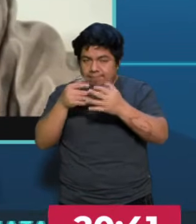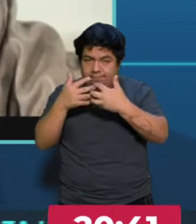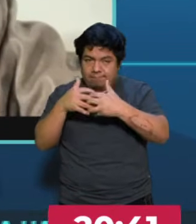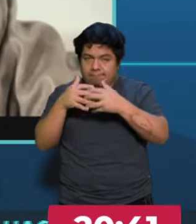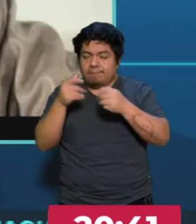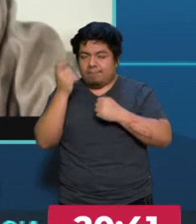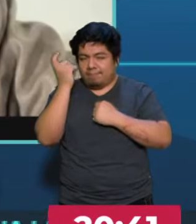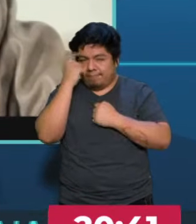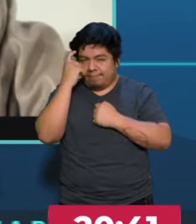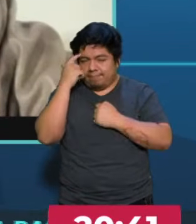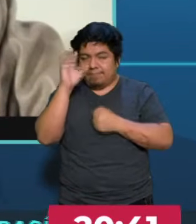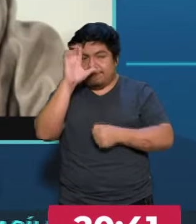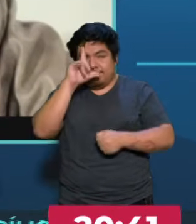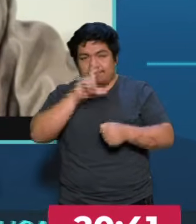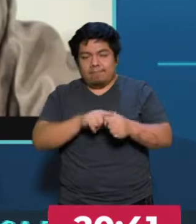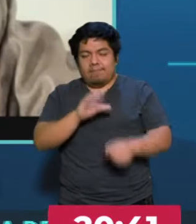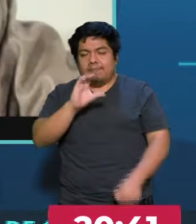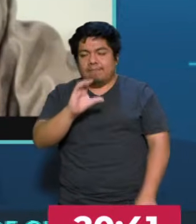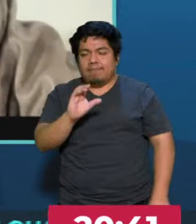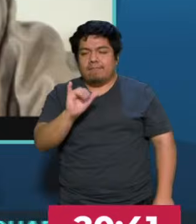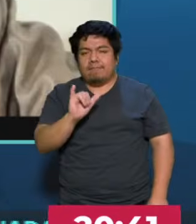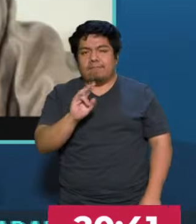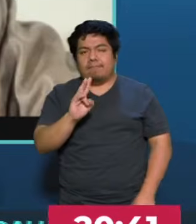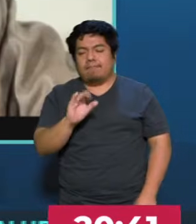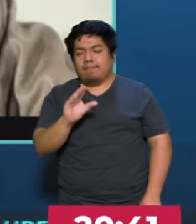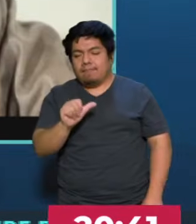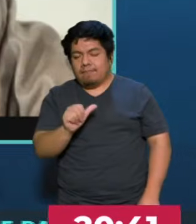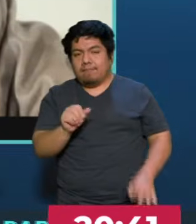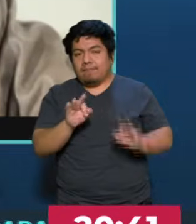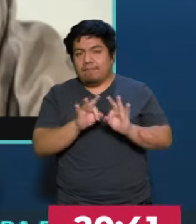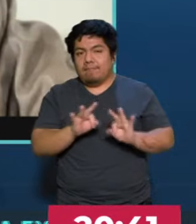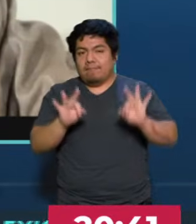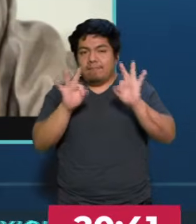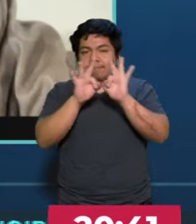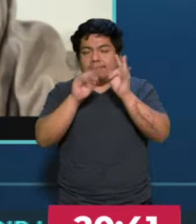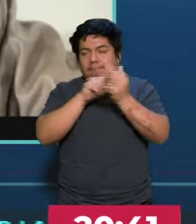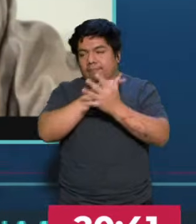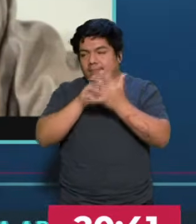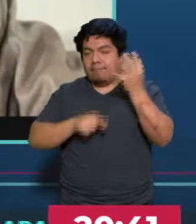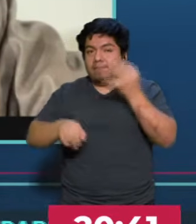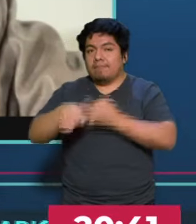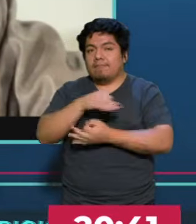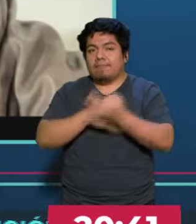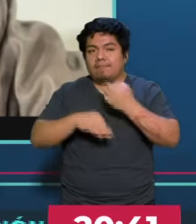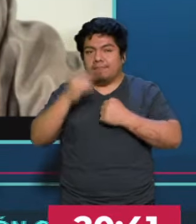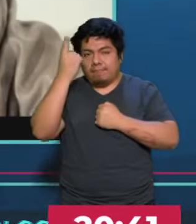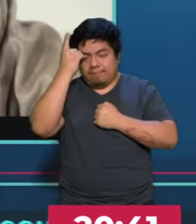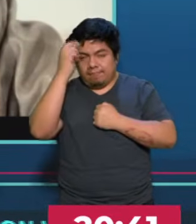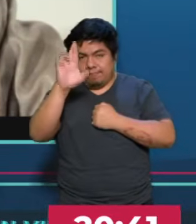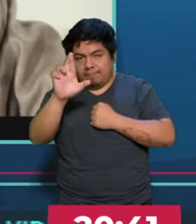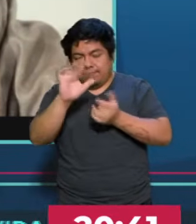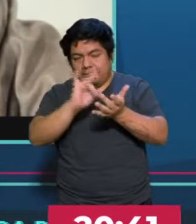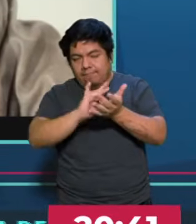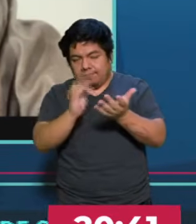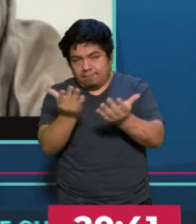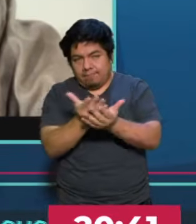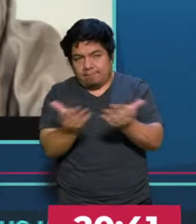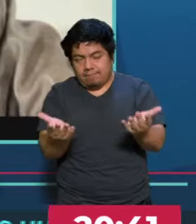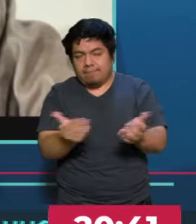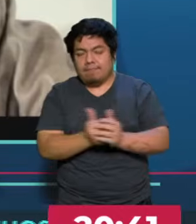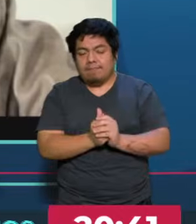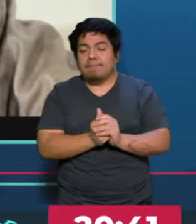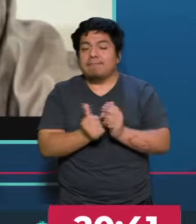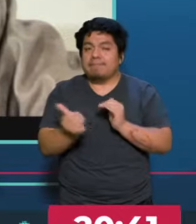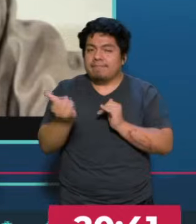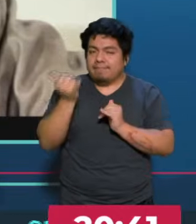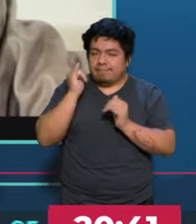cívica, precisamente para hacer más eficientes los servicios y crear seguridad entre todas y todos. Doctor, como siempre, le agradecemos mucho que nos otorgue estos